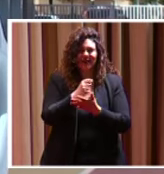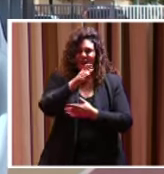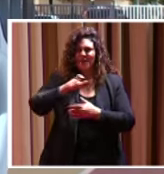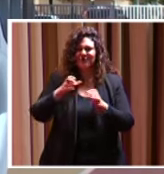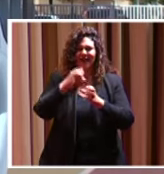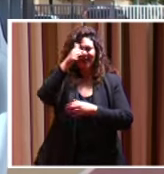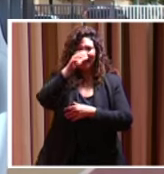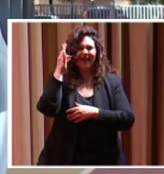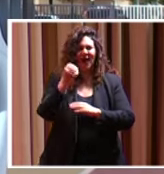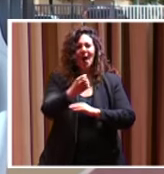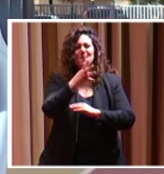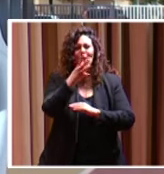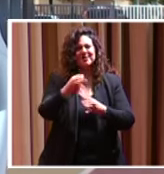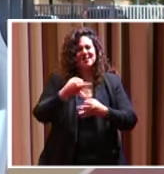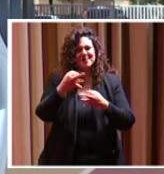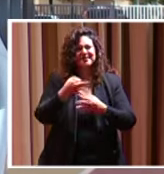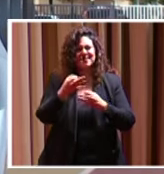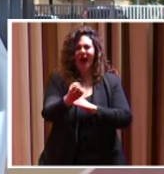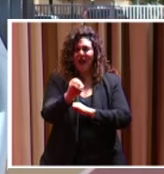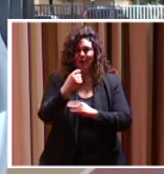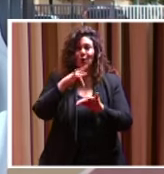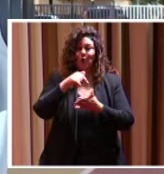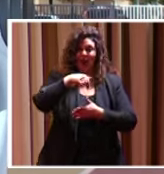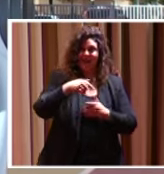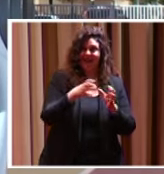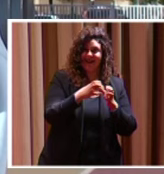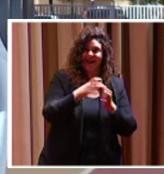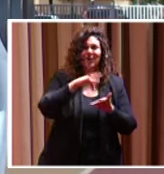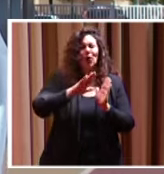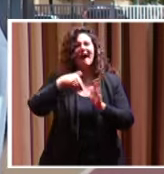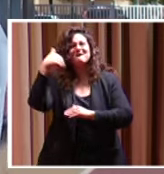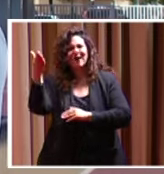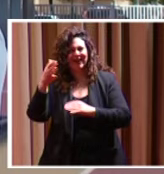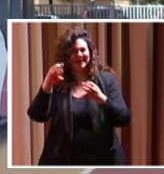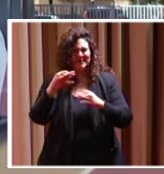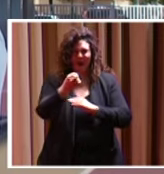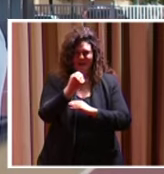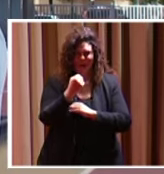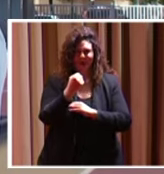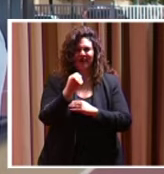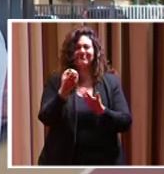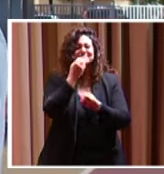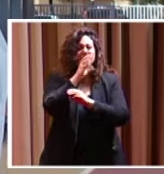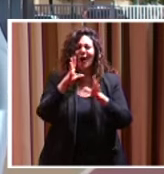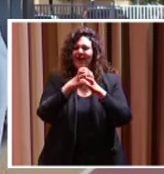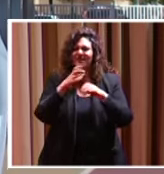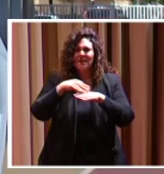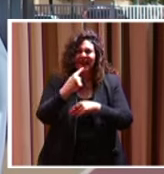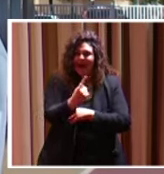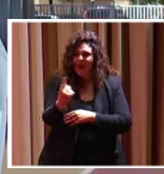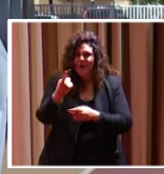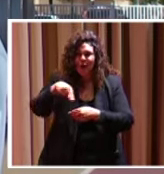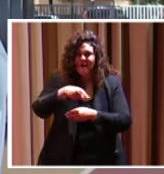granadinos y granadinas que nos apoyáis siempre cuando estamos en casa y cuando viajamos fuera. Así que mis mejores deseos para cada uno